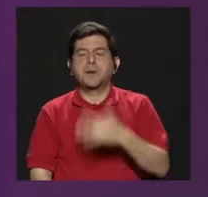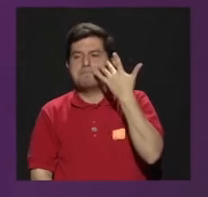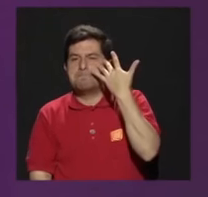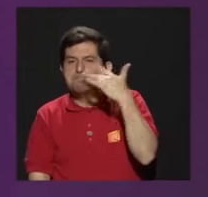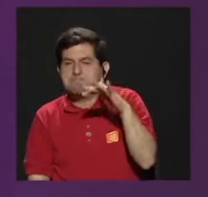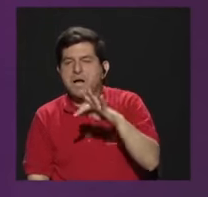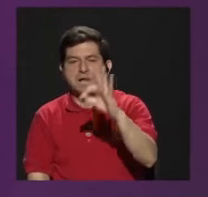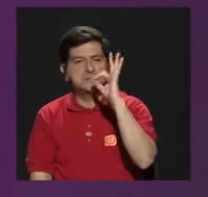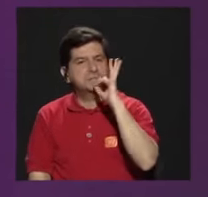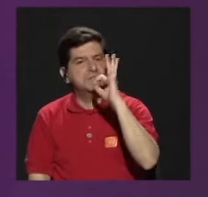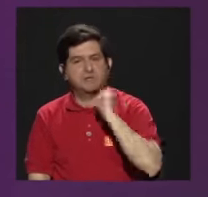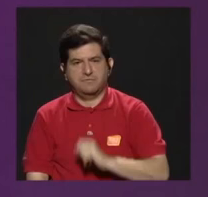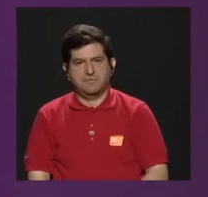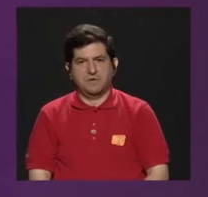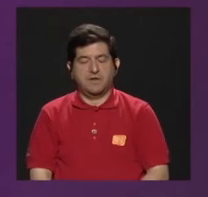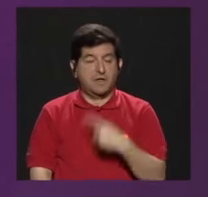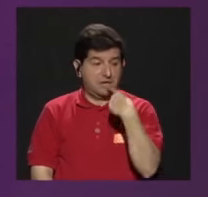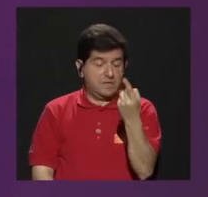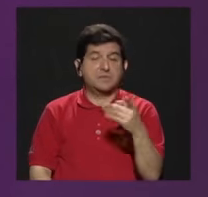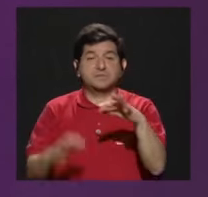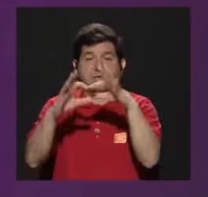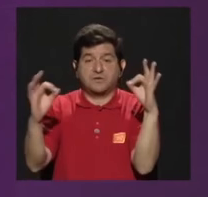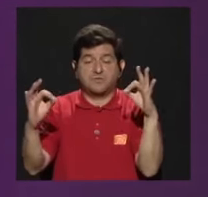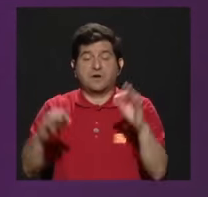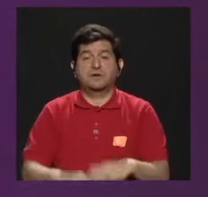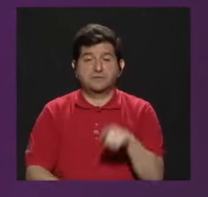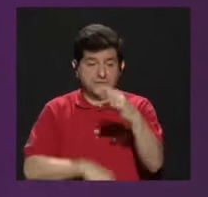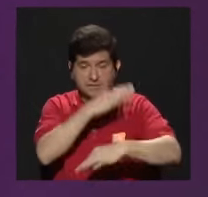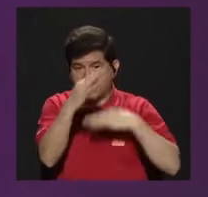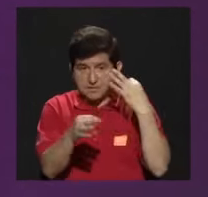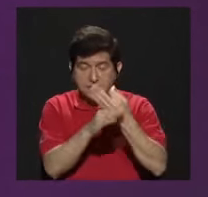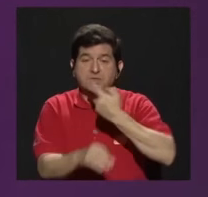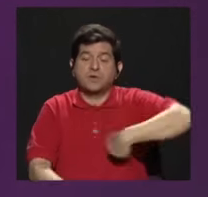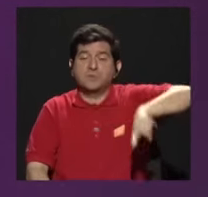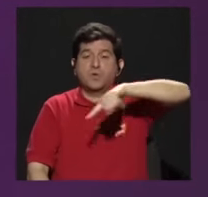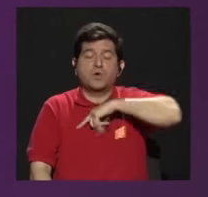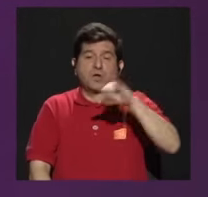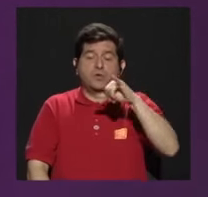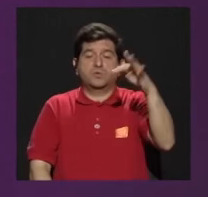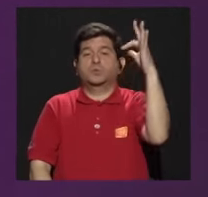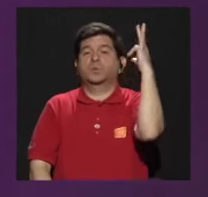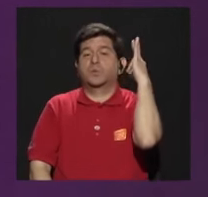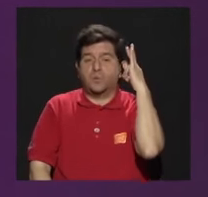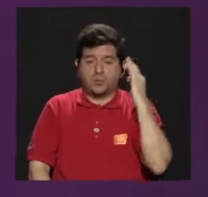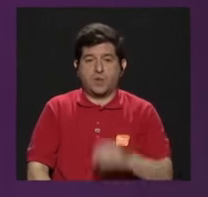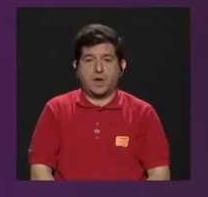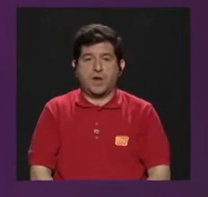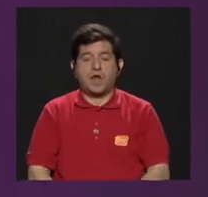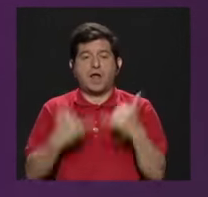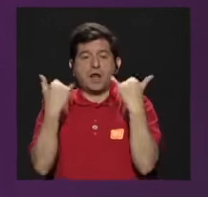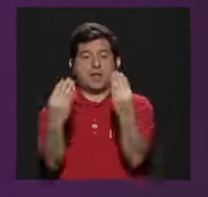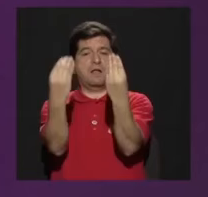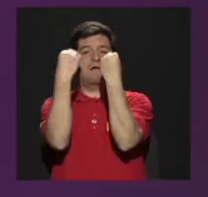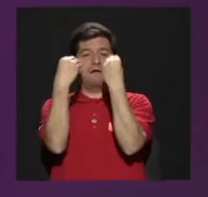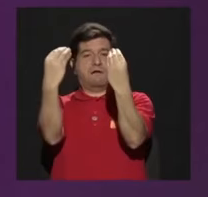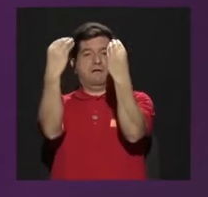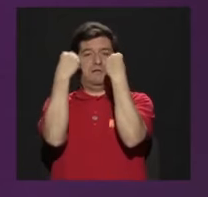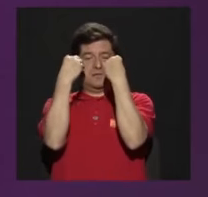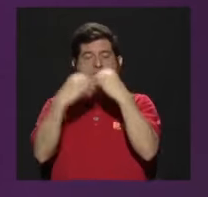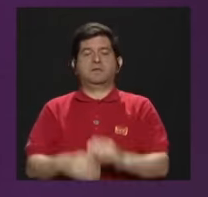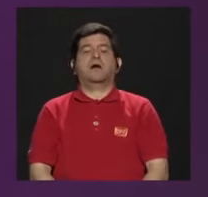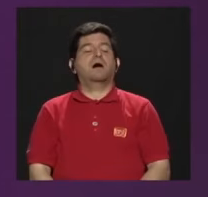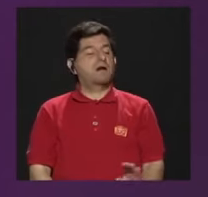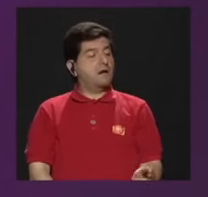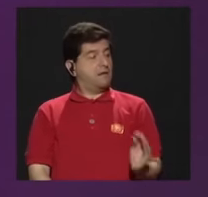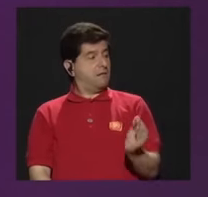pareciera estar bien entonces piropear, ¿verdad? Y es algo que nosotras también como mujeres se nos ha enseñado, ¿verdad?, conforme